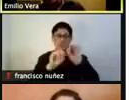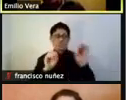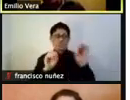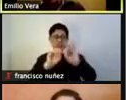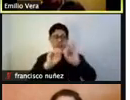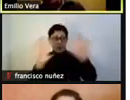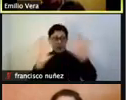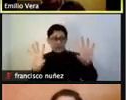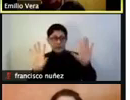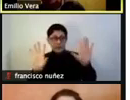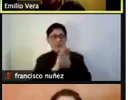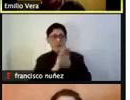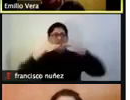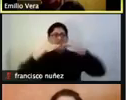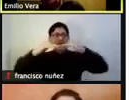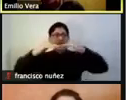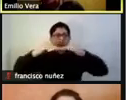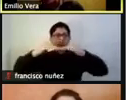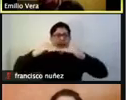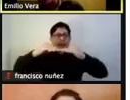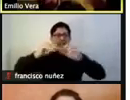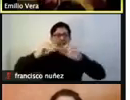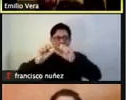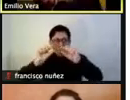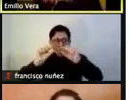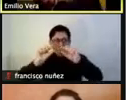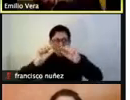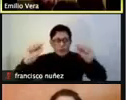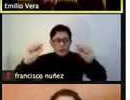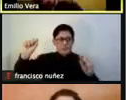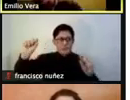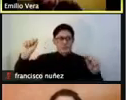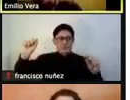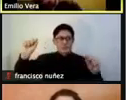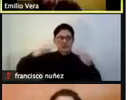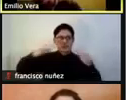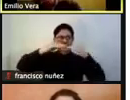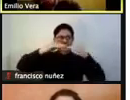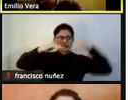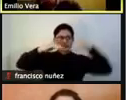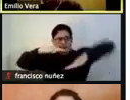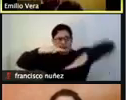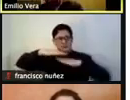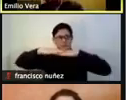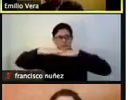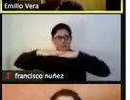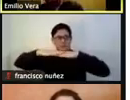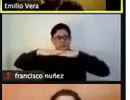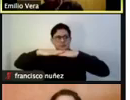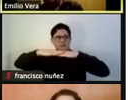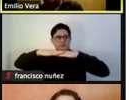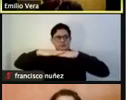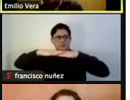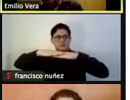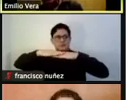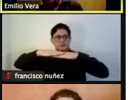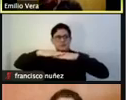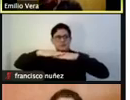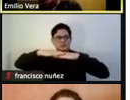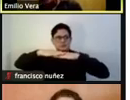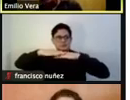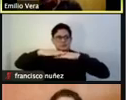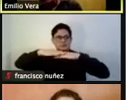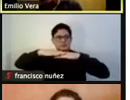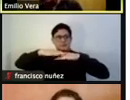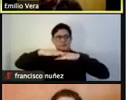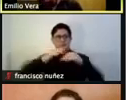oceánica metiéndose por debajo del continente, de la corteza continental. Y más hacia allá, de nuevo deformado por el asunto de